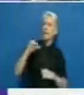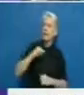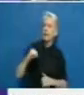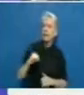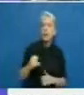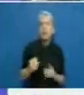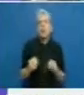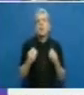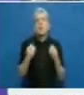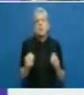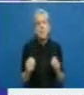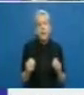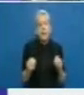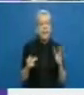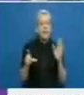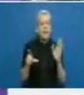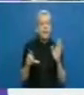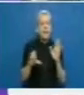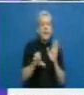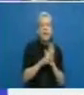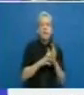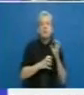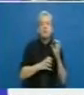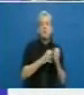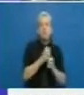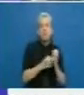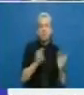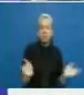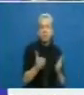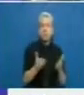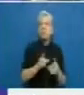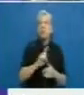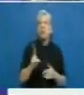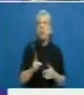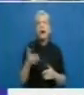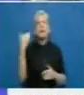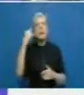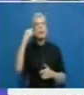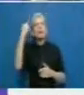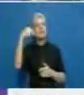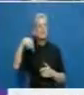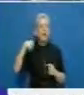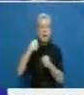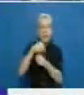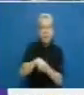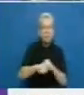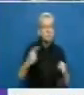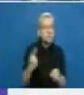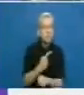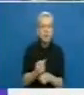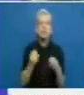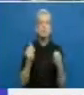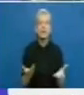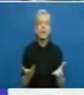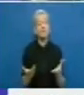llevar adelante la promoción industrial como en algún momento se pensó o fue? Porque la situación es muy diferente. A ver, cuando